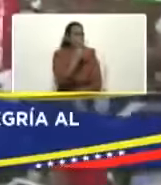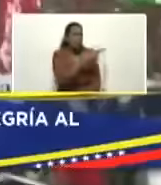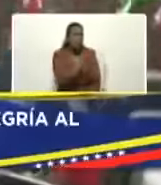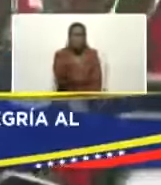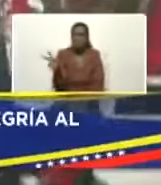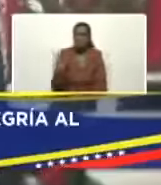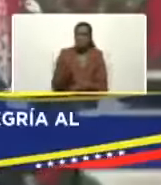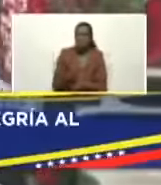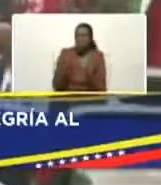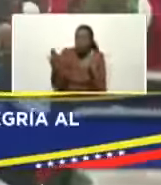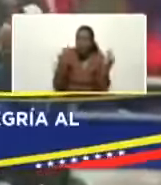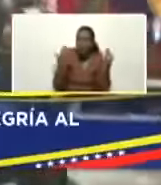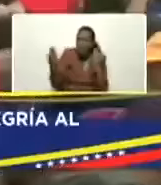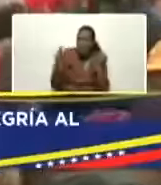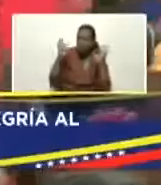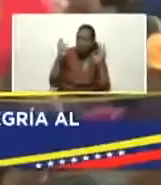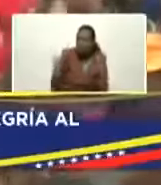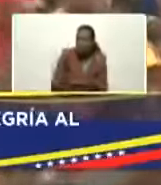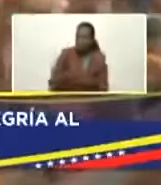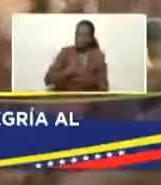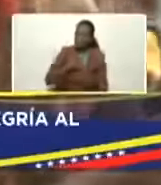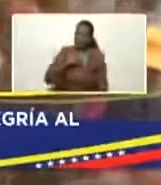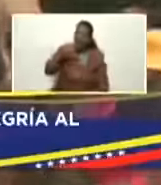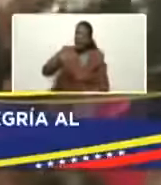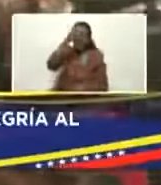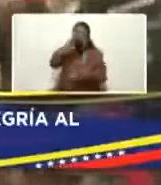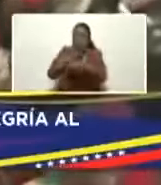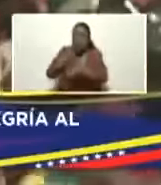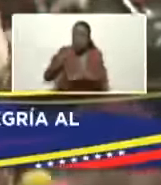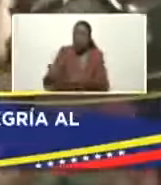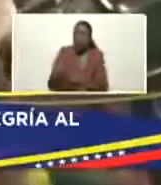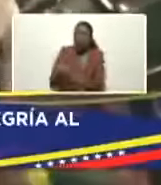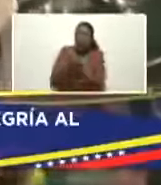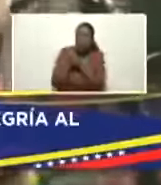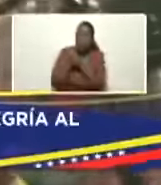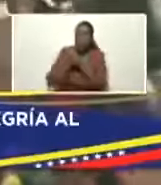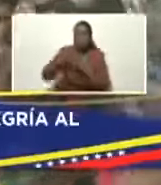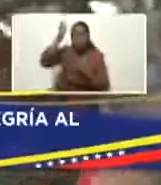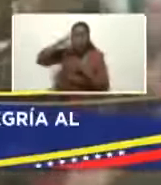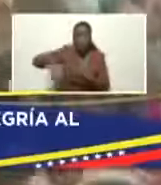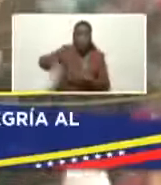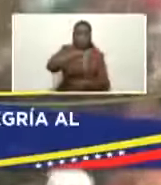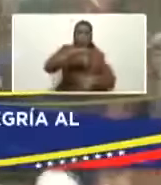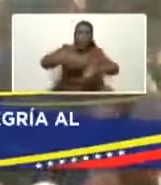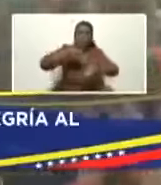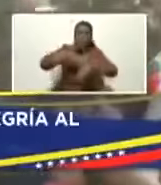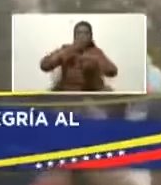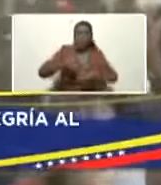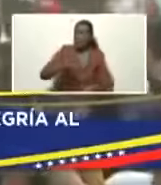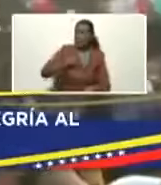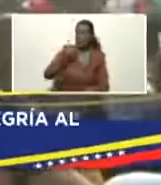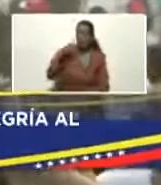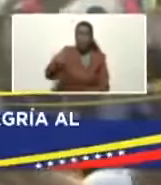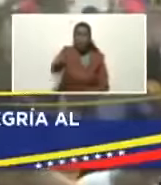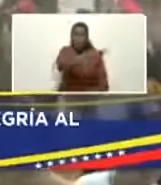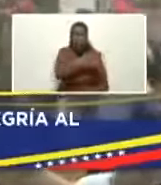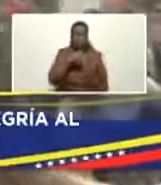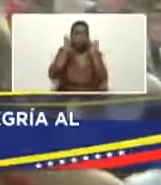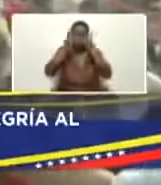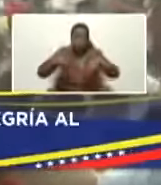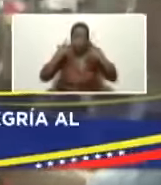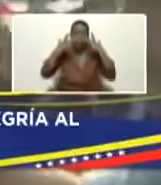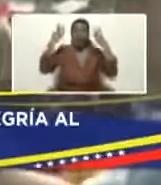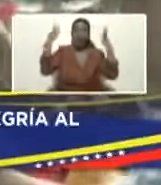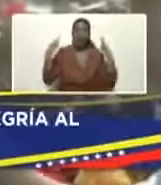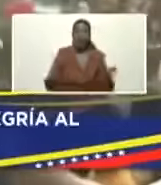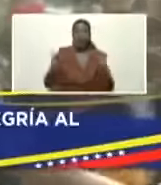vivido el momento que estoy viviendo de amor y de apoyo del pueblo, el momento que estamos viviendo de despertar nacional,